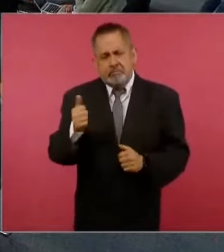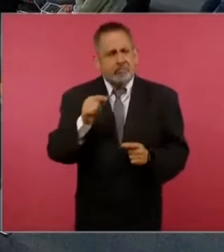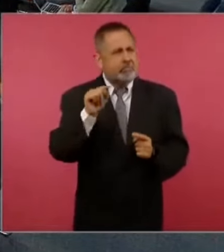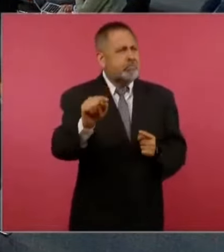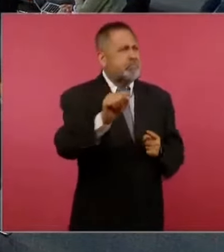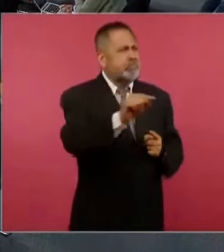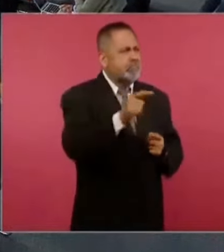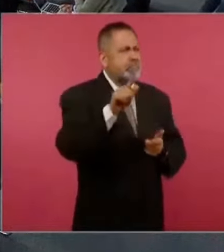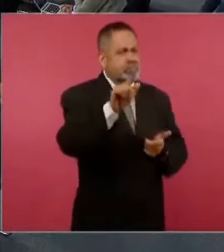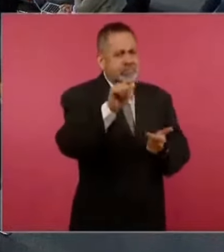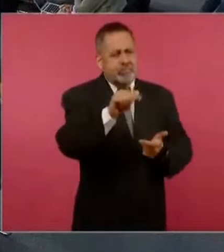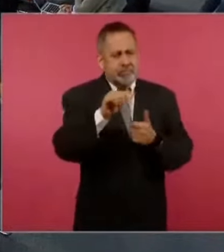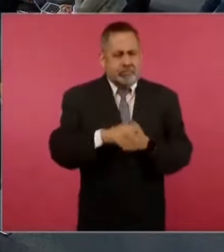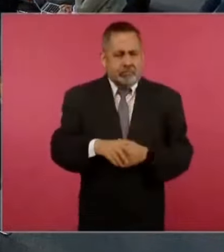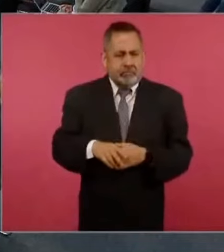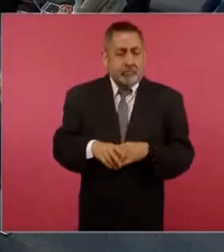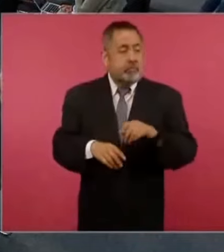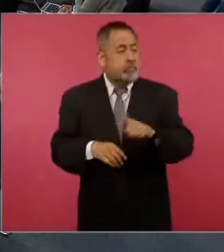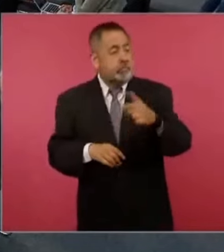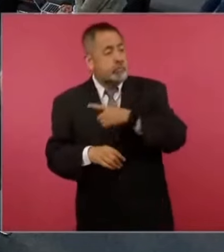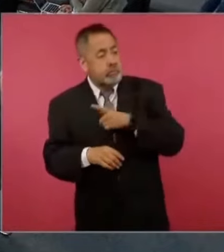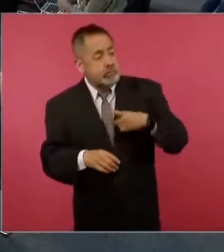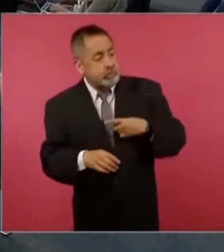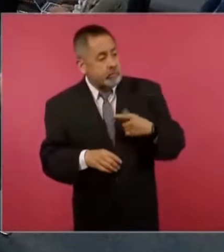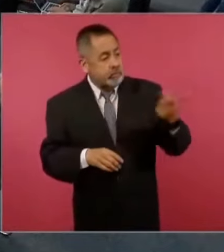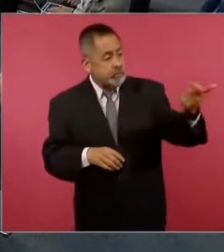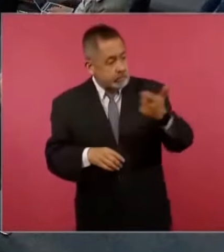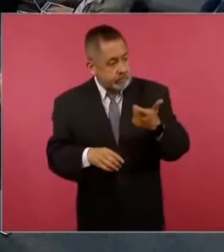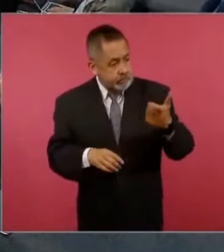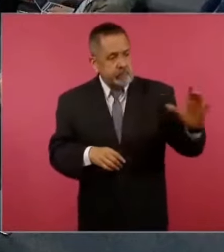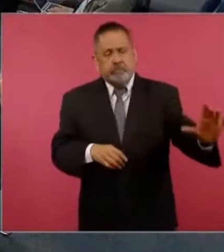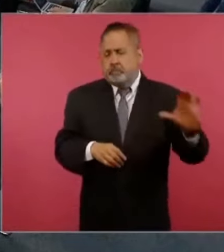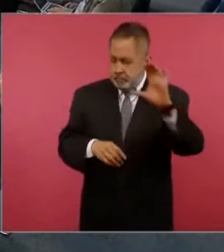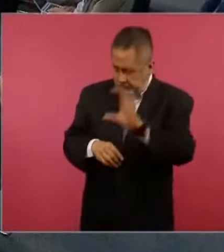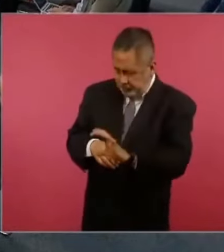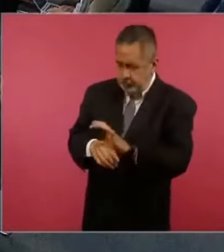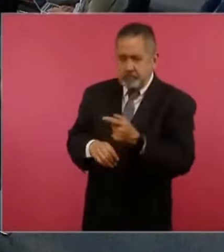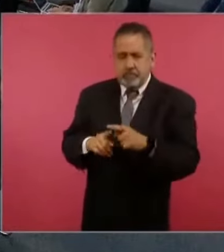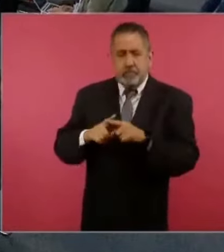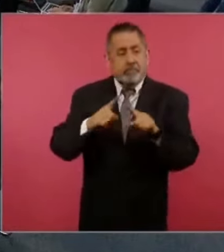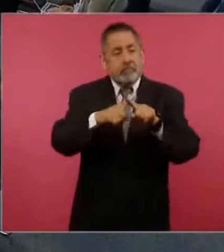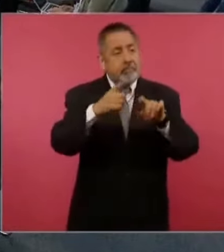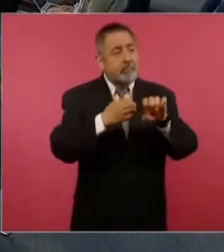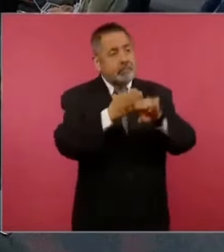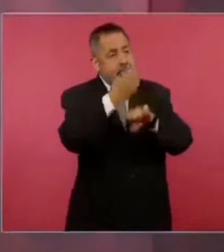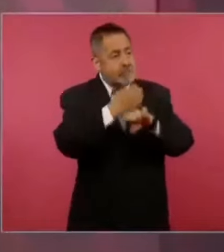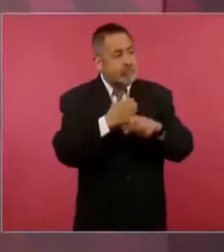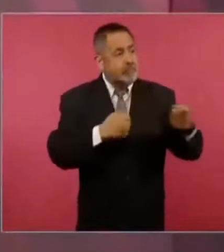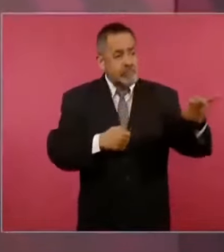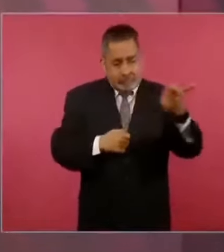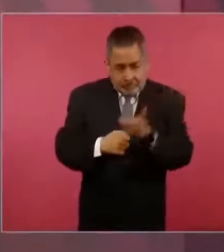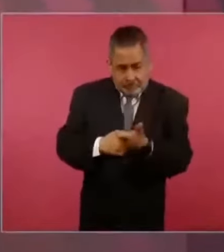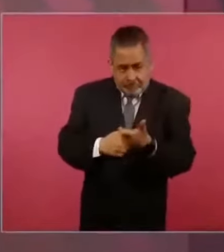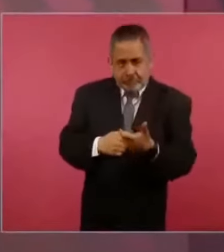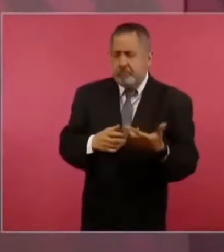recursos deudas que tienen los estados